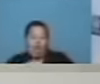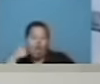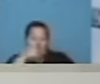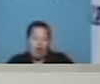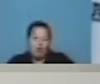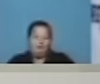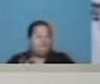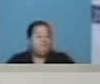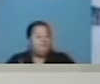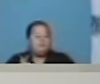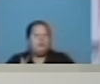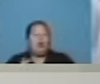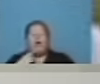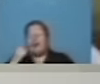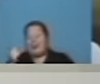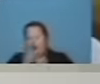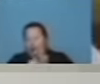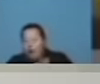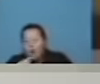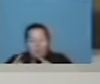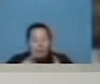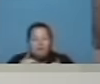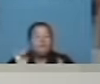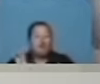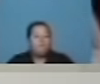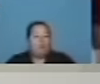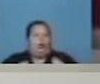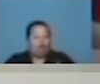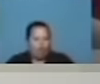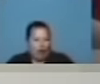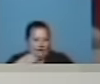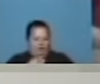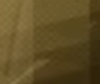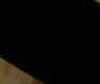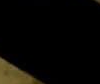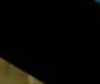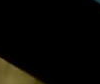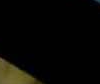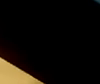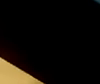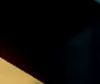no han hecho, según los muestreos, otra cosa que reforzar su fórmula.